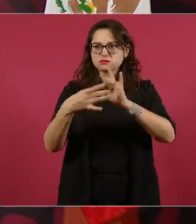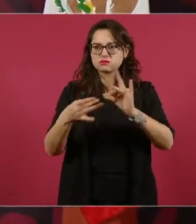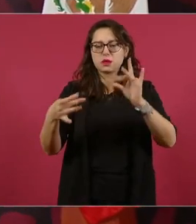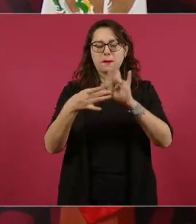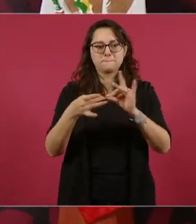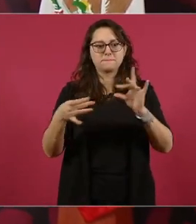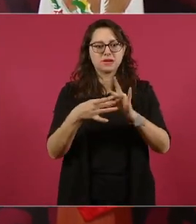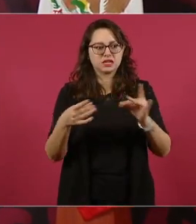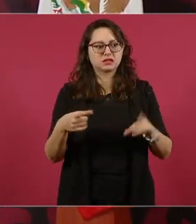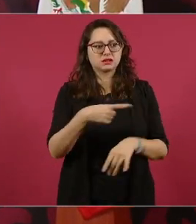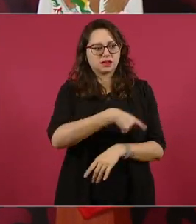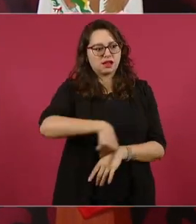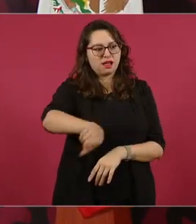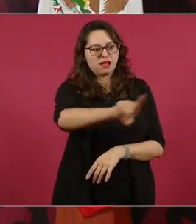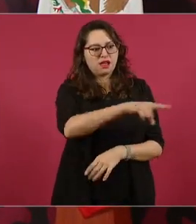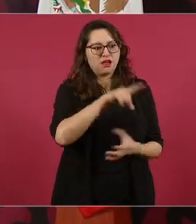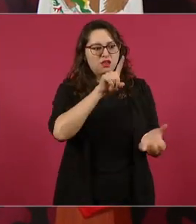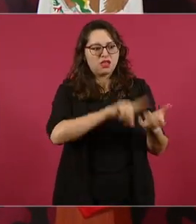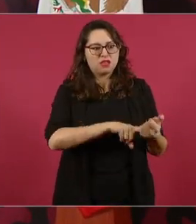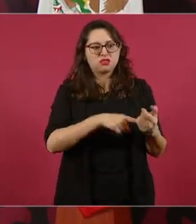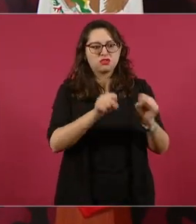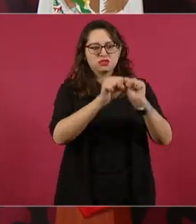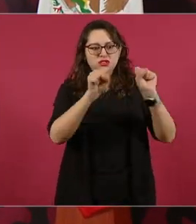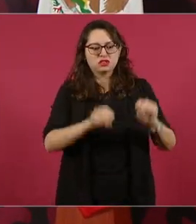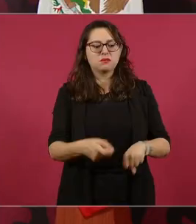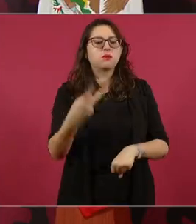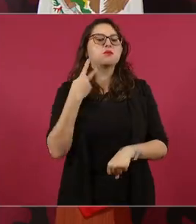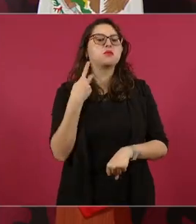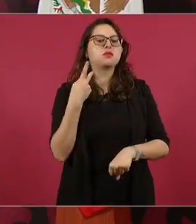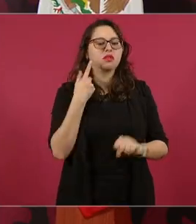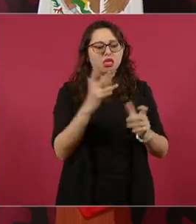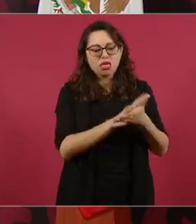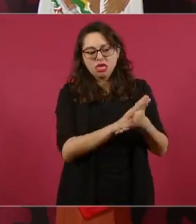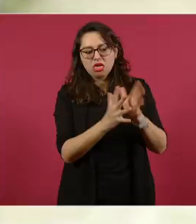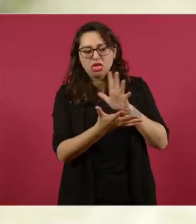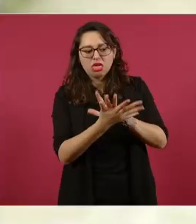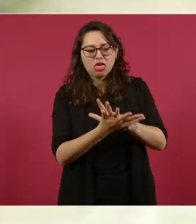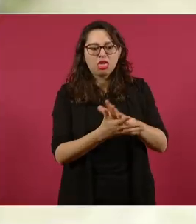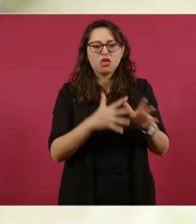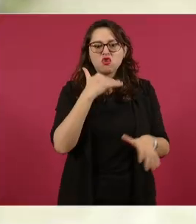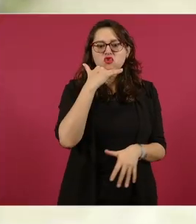de poner al descubierto todos esos enjuagues.